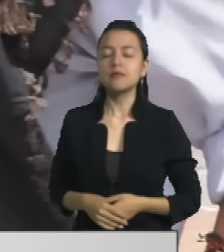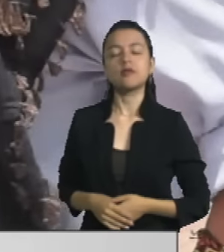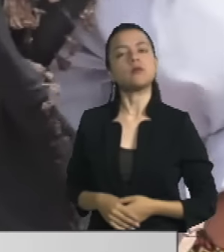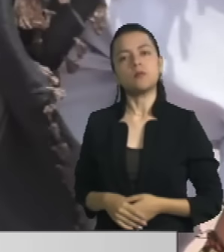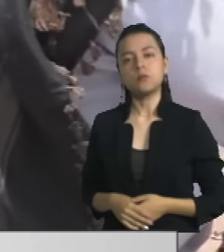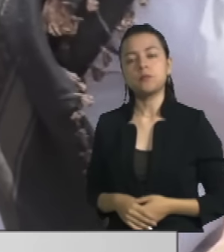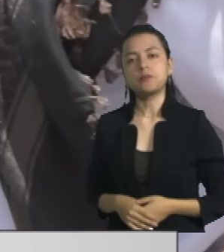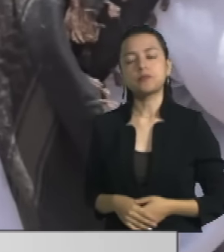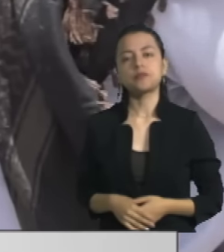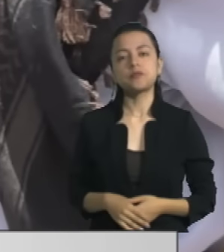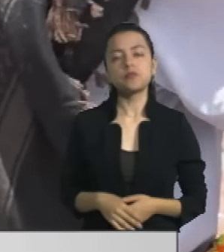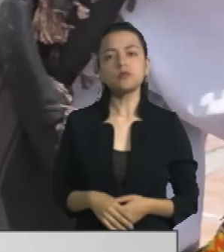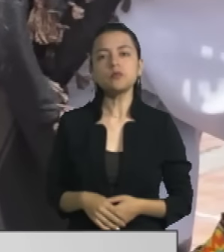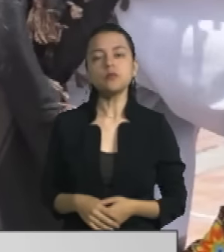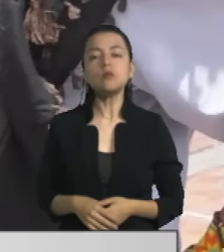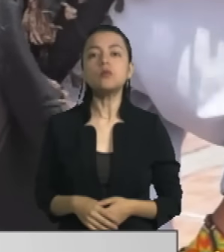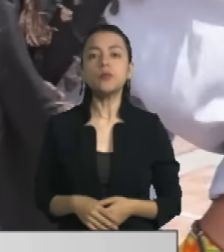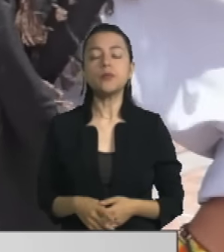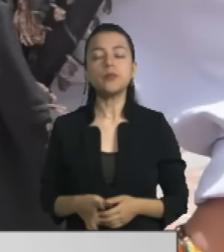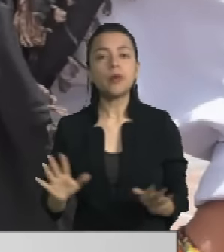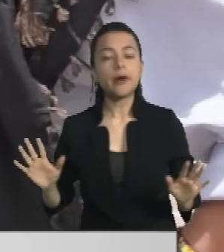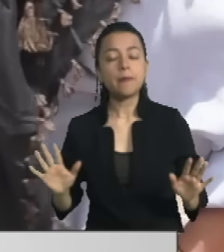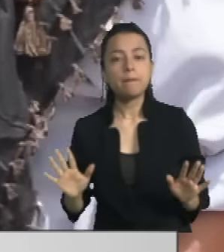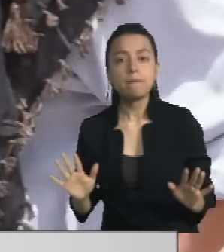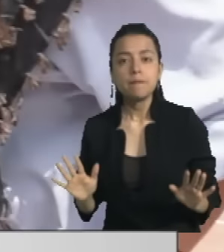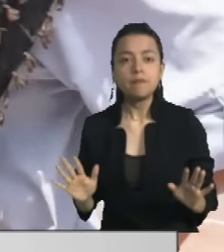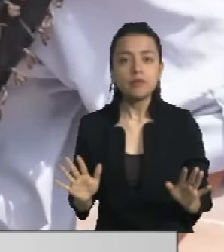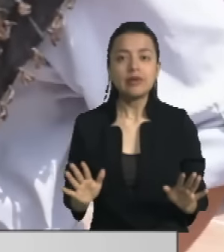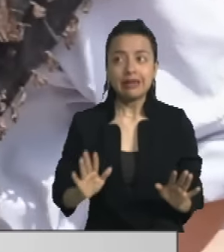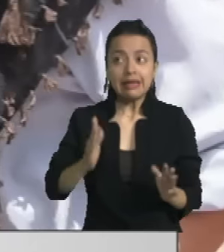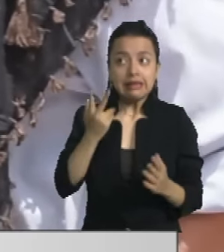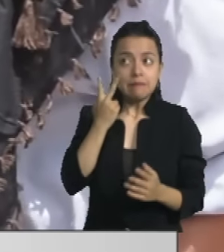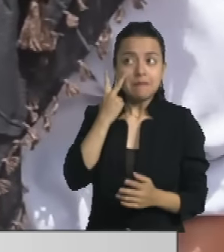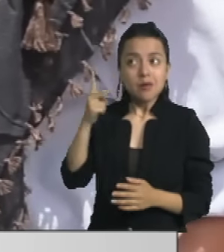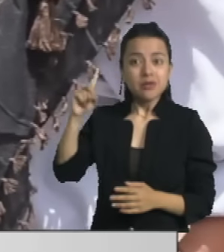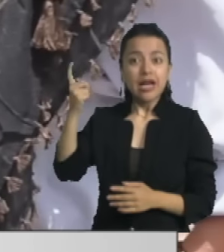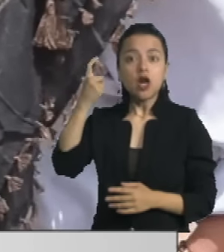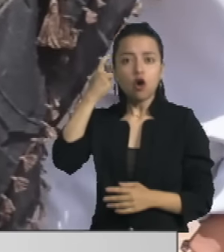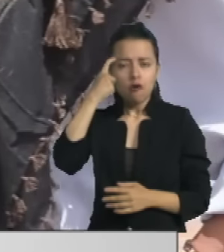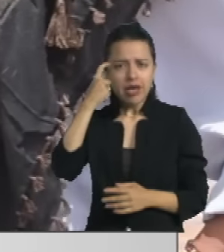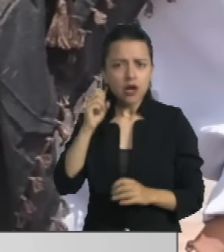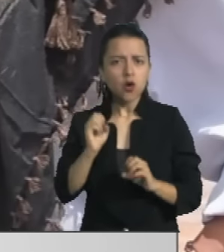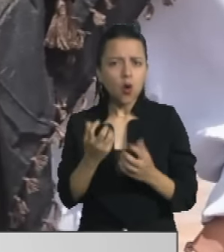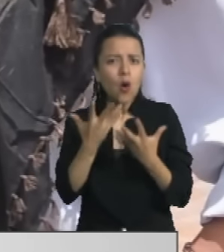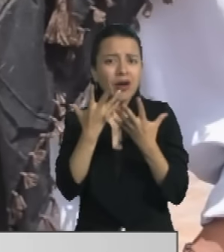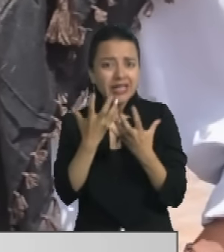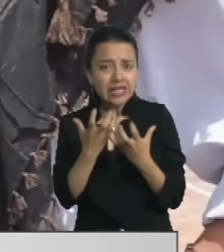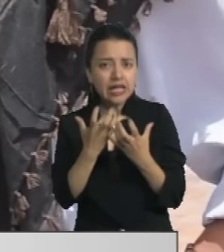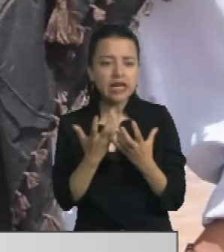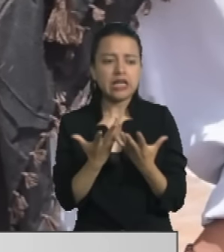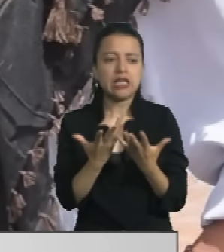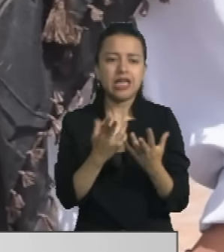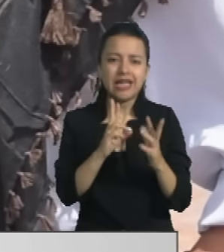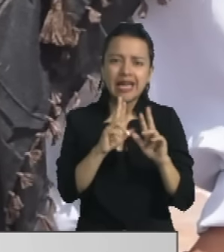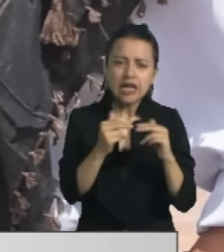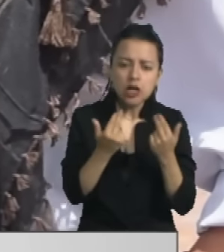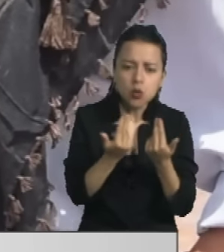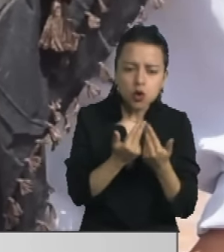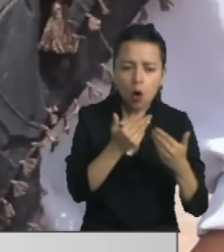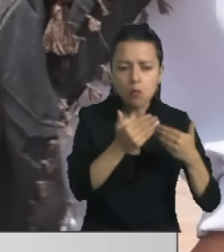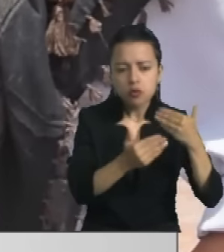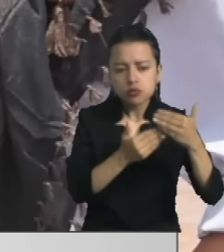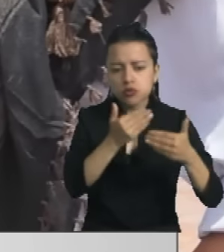primero que todo reconocer el esfuerzo que se hace desde el gobierno en entablar no las distintas mesas para ir